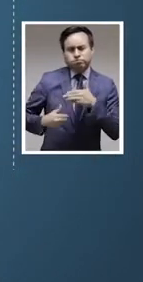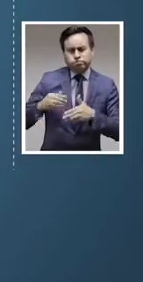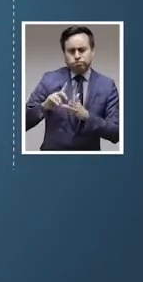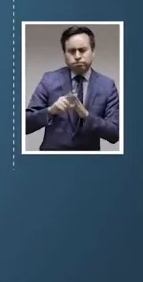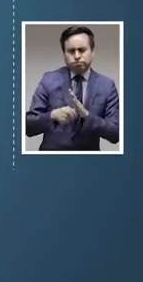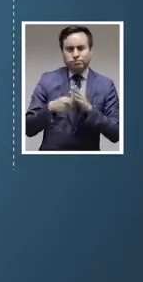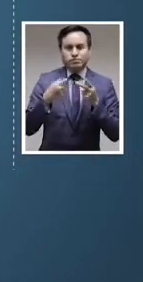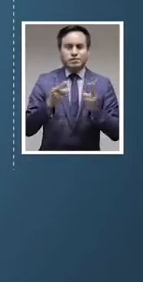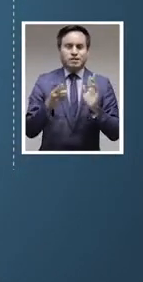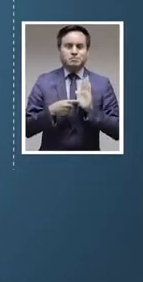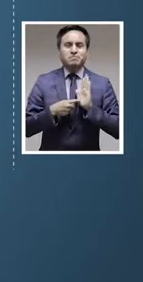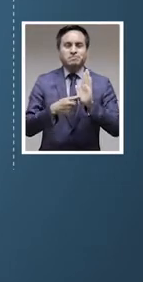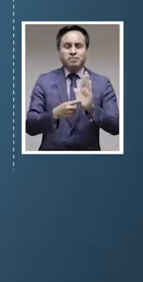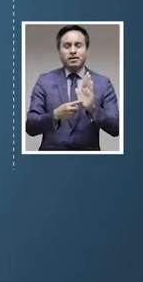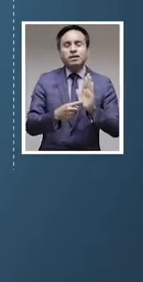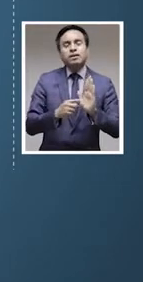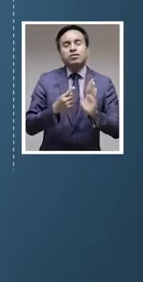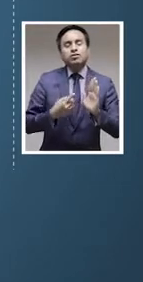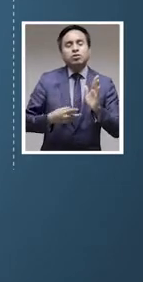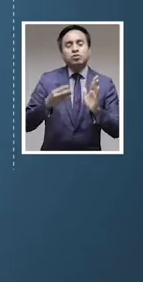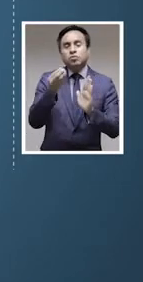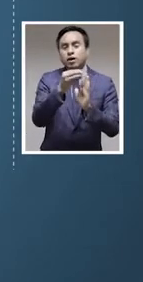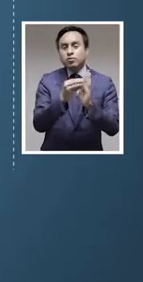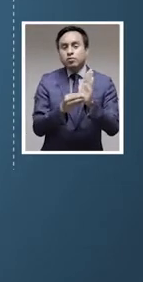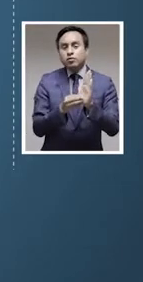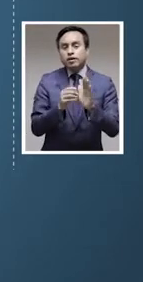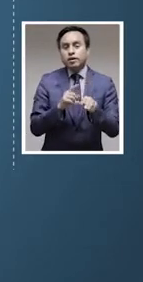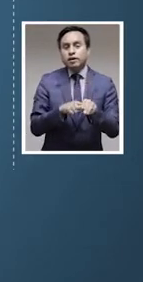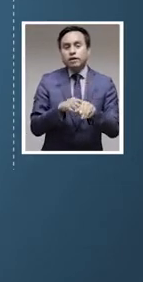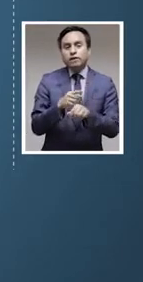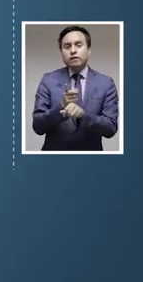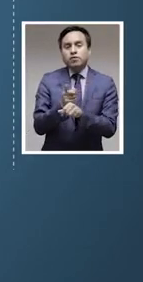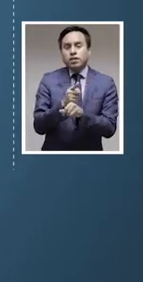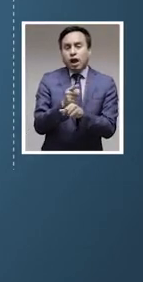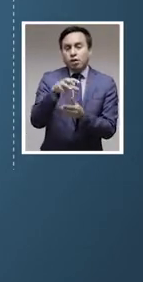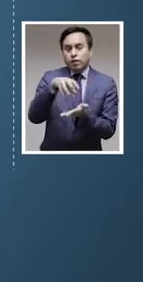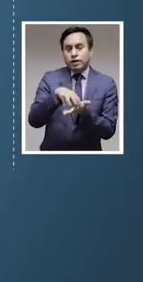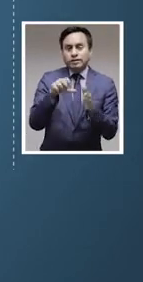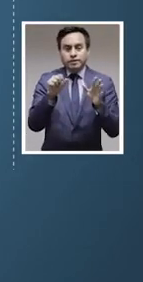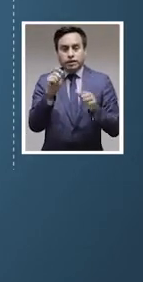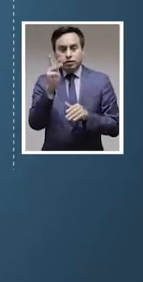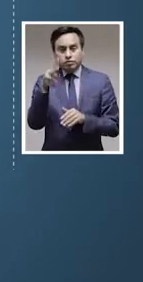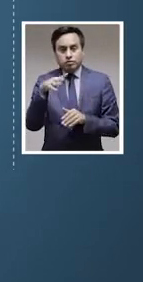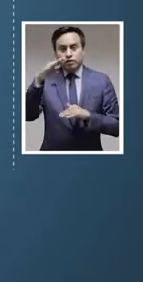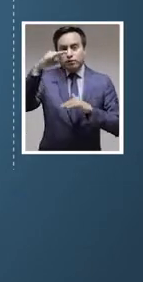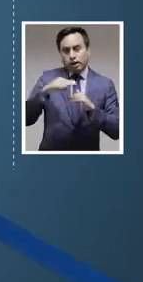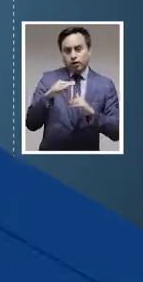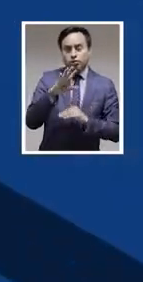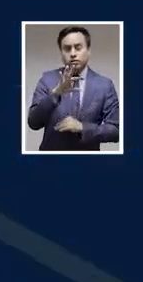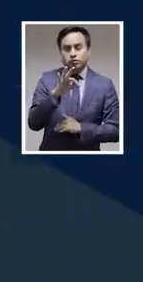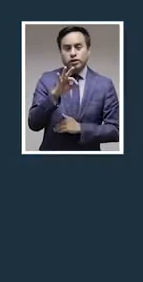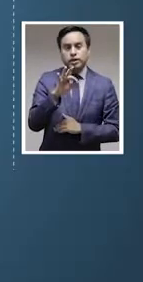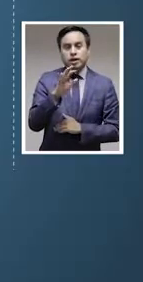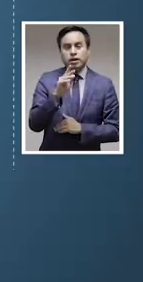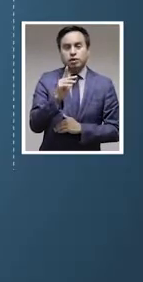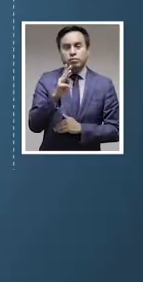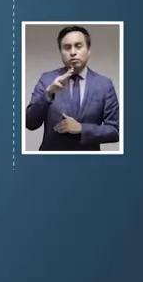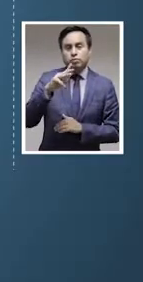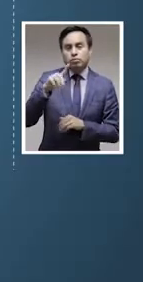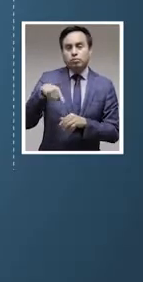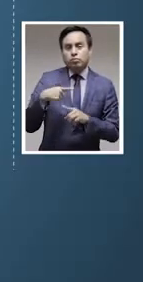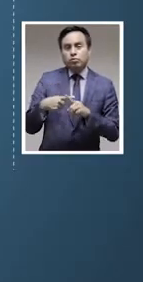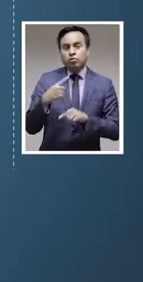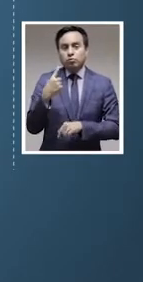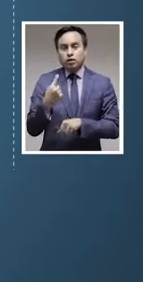tiempo y a la que nosotros incorporamos una reducción de la velocidad urbana de 60 a 50 kilómetros por hora.